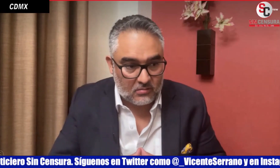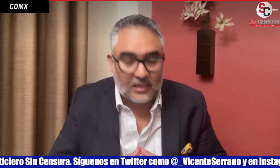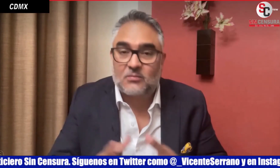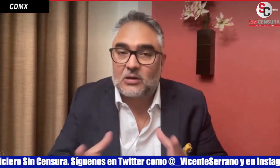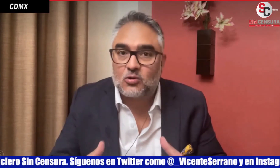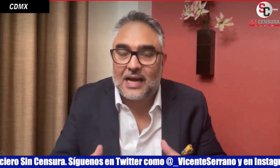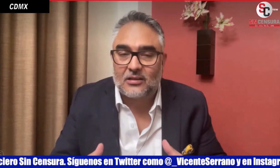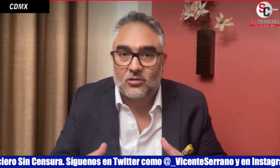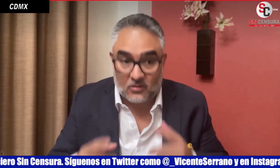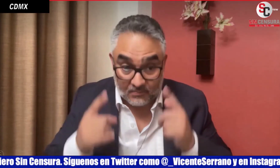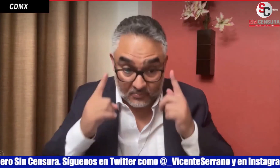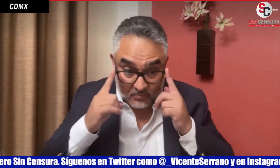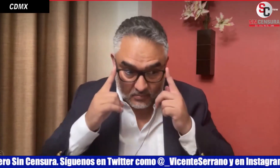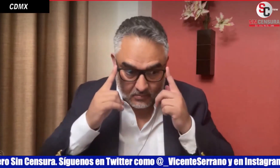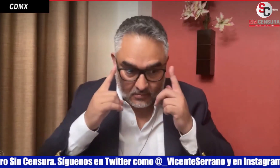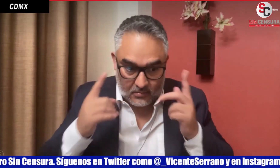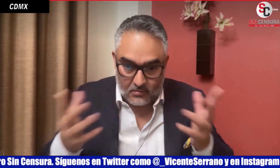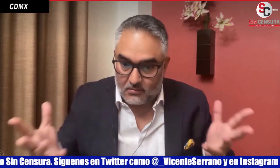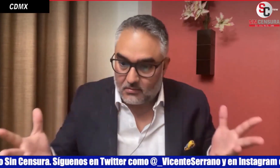analizando, desmenuzando,